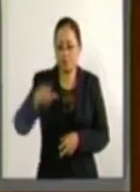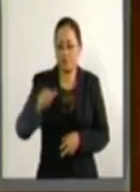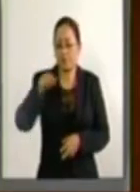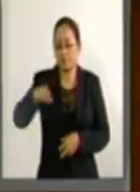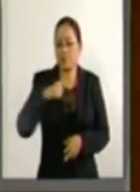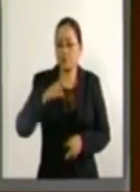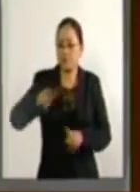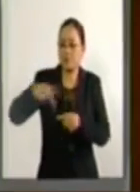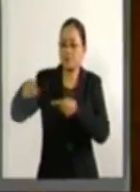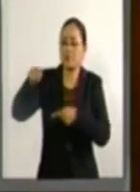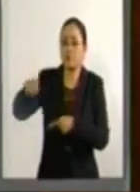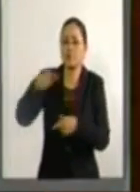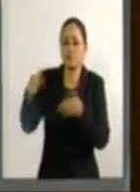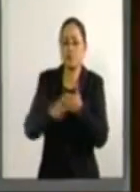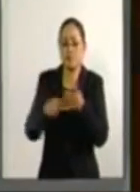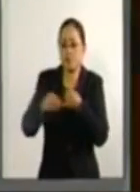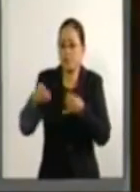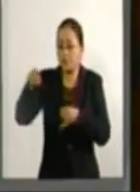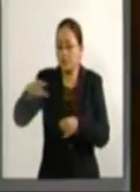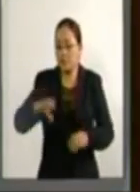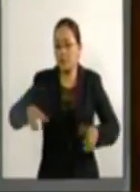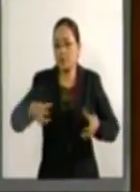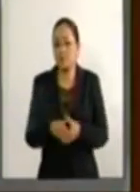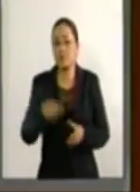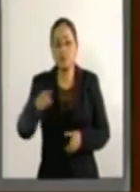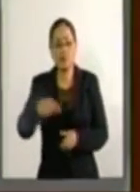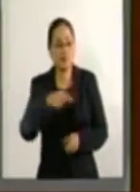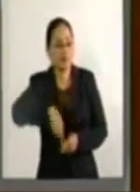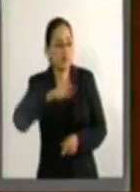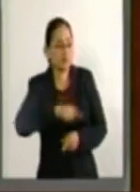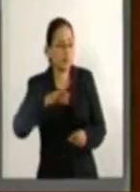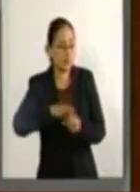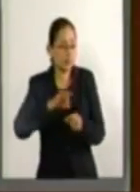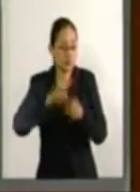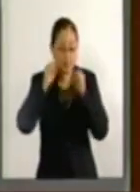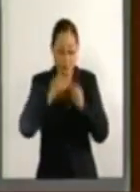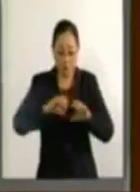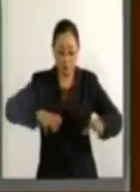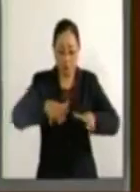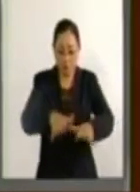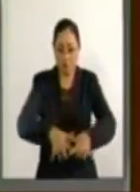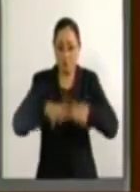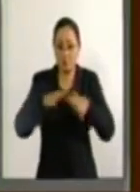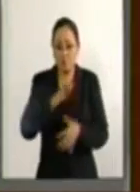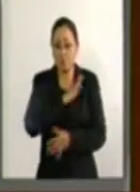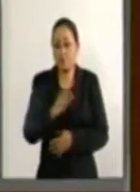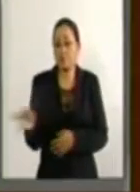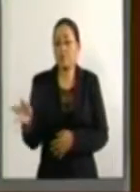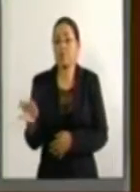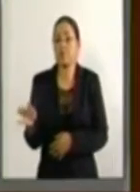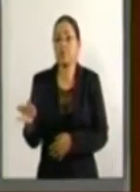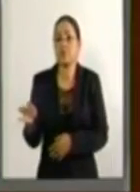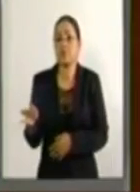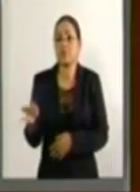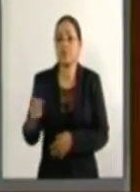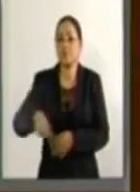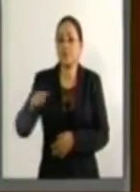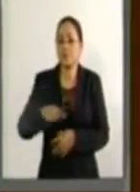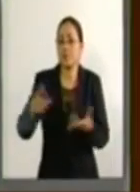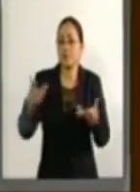va a Miami, quien de ser ratificado por este pleno, pues va a